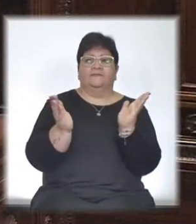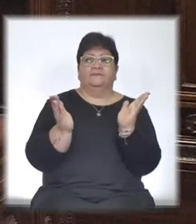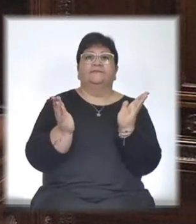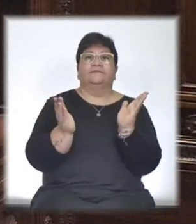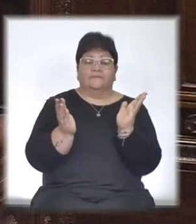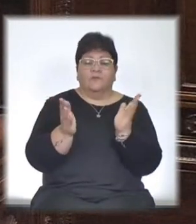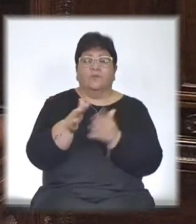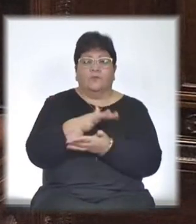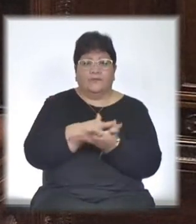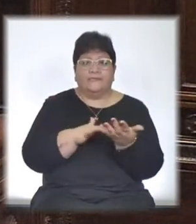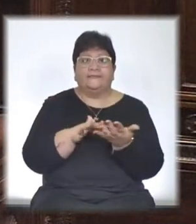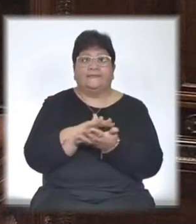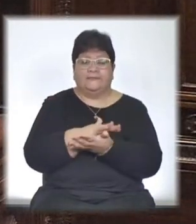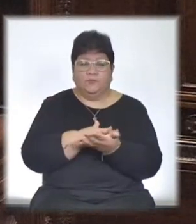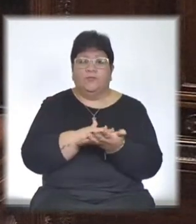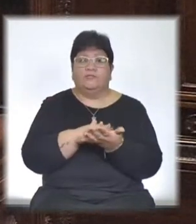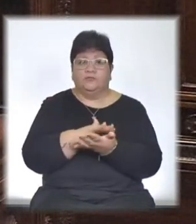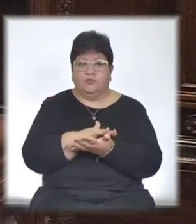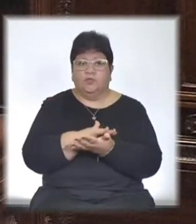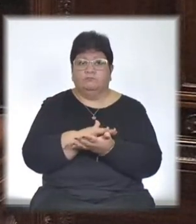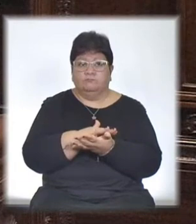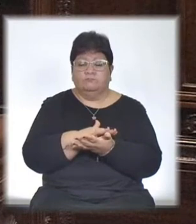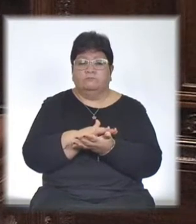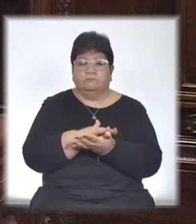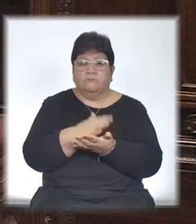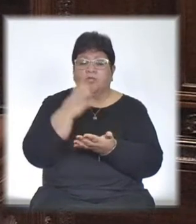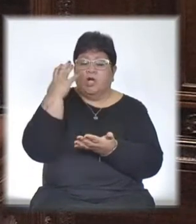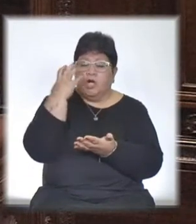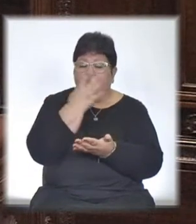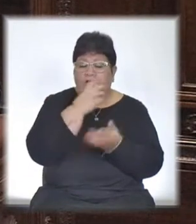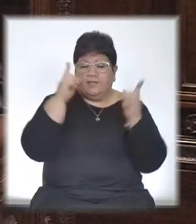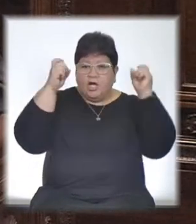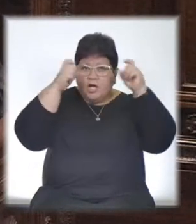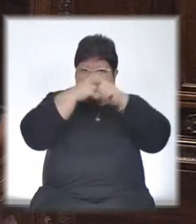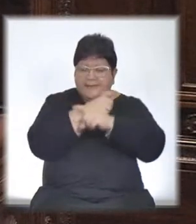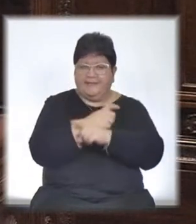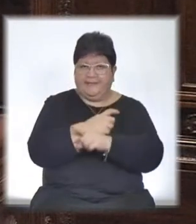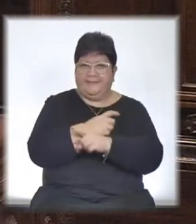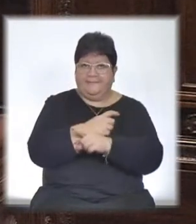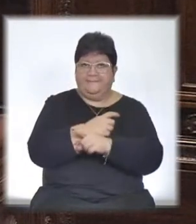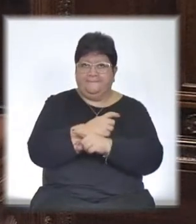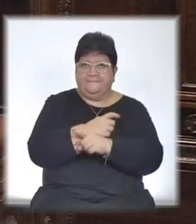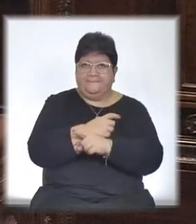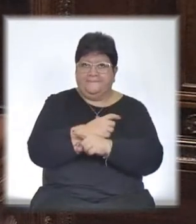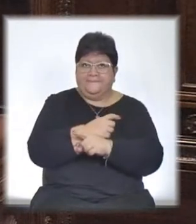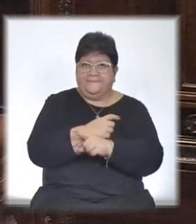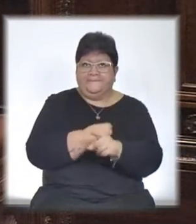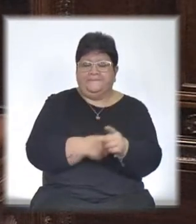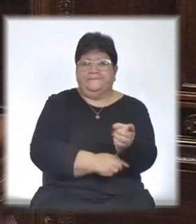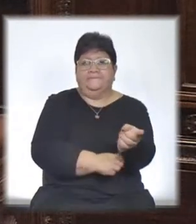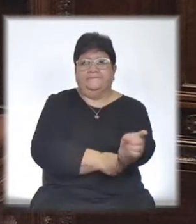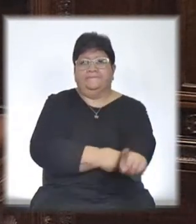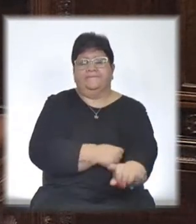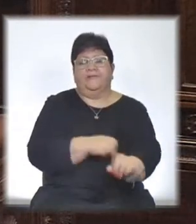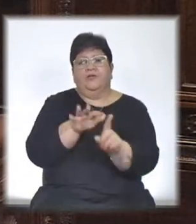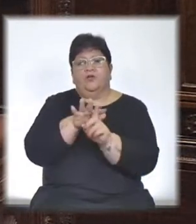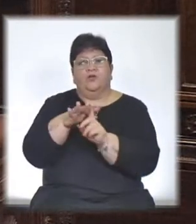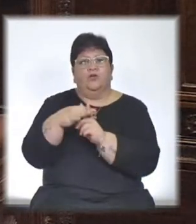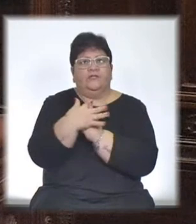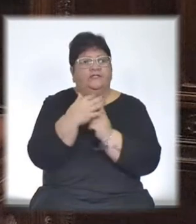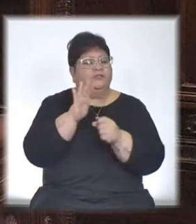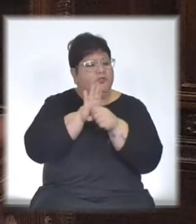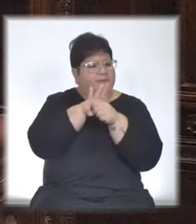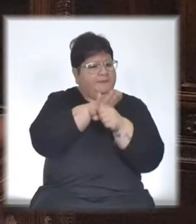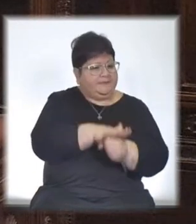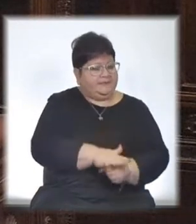que la dramática situación de los desaparecidos. En particular, en el tomo primero, titulado Contexto represivo,